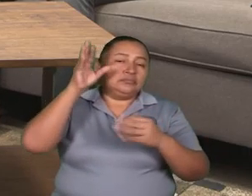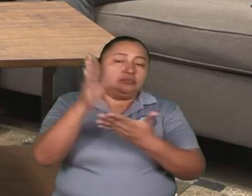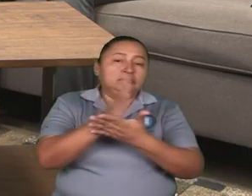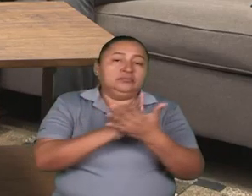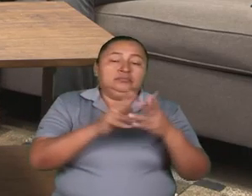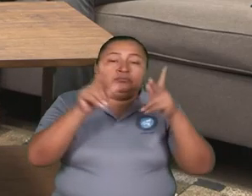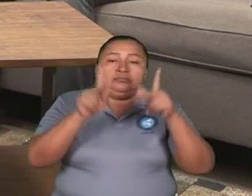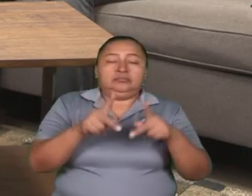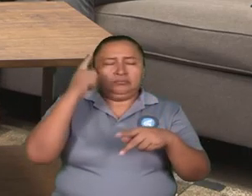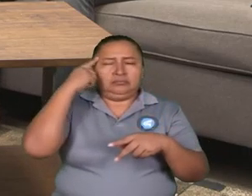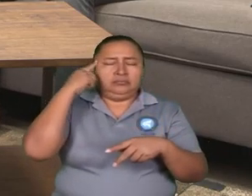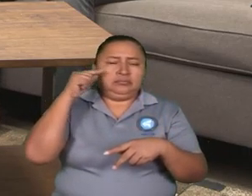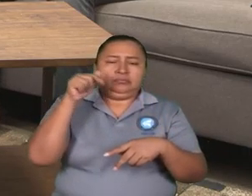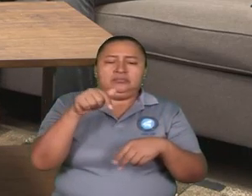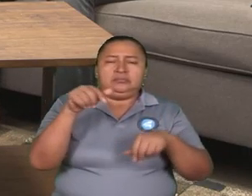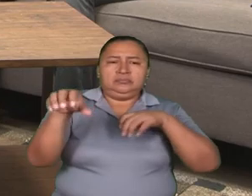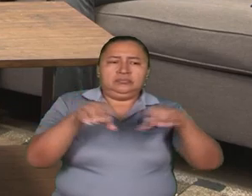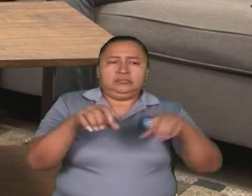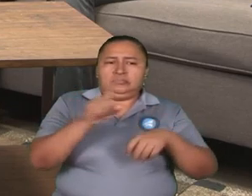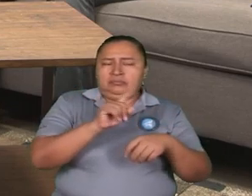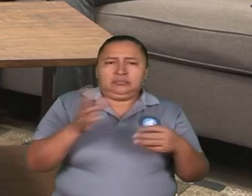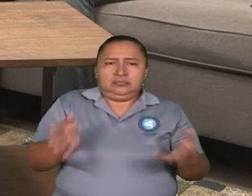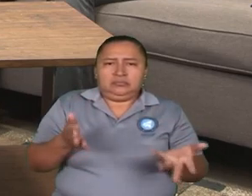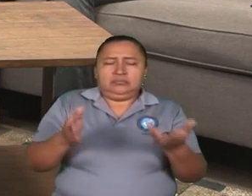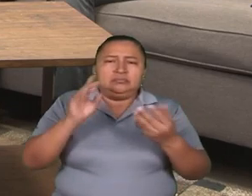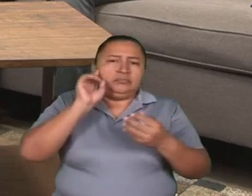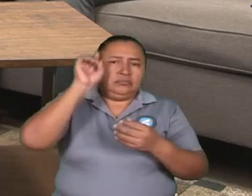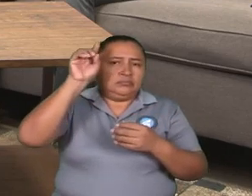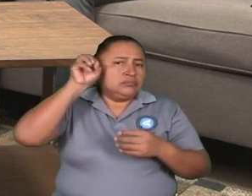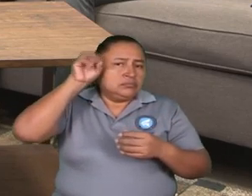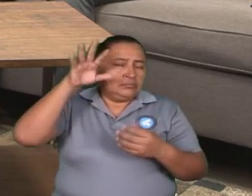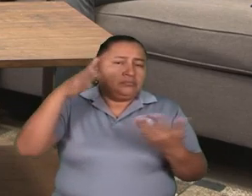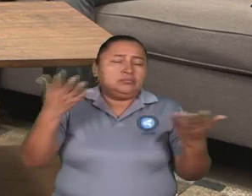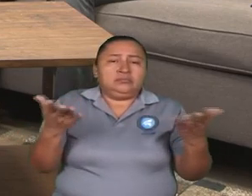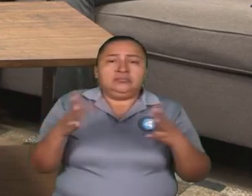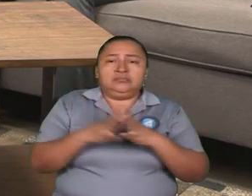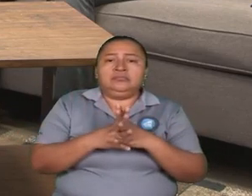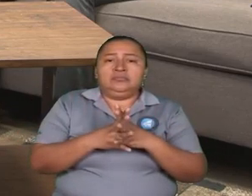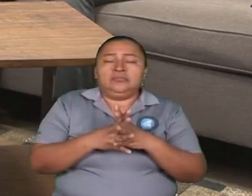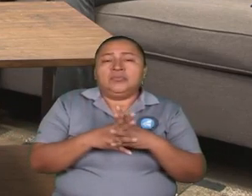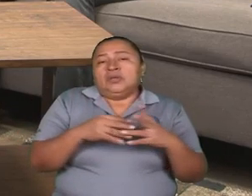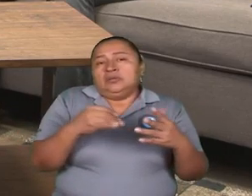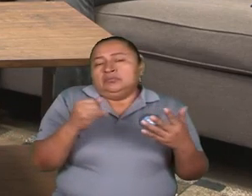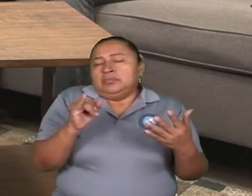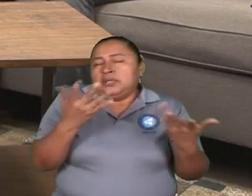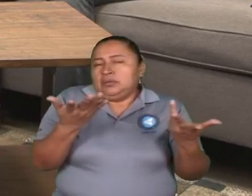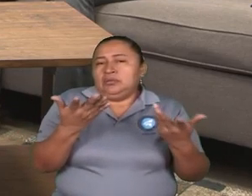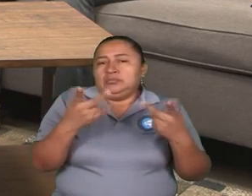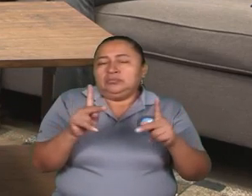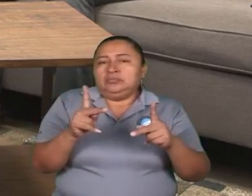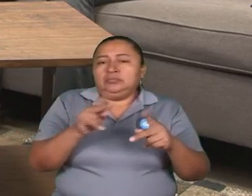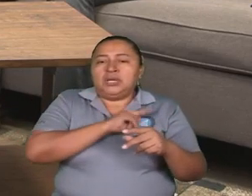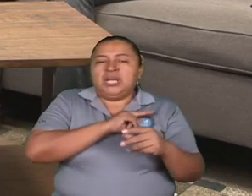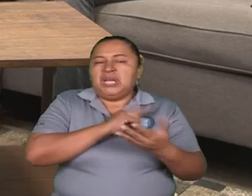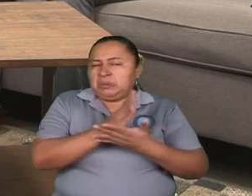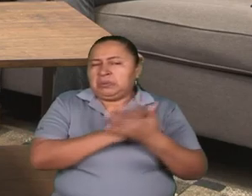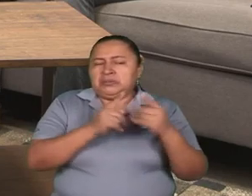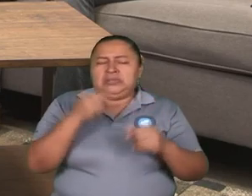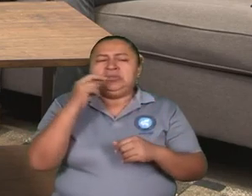familias nicaragüenses, son los que llevan el producto, y ahí estamos trabajando para ellos, para el